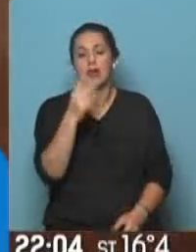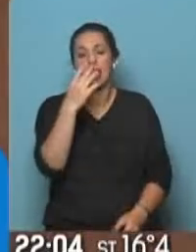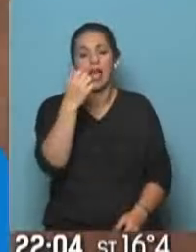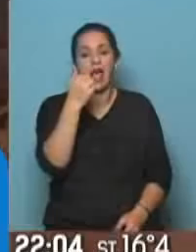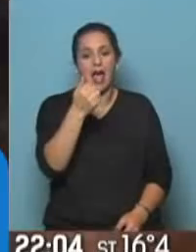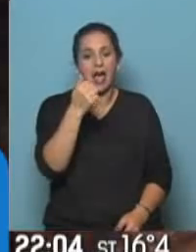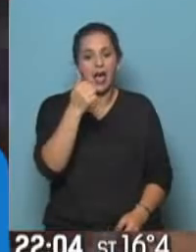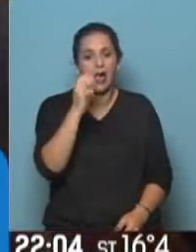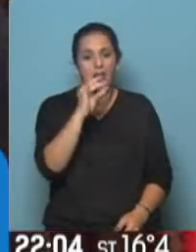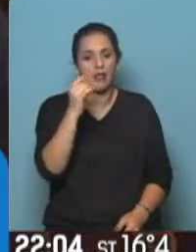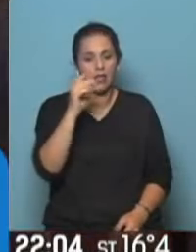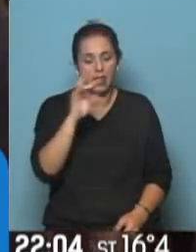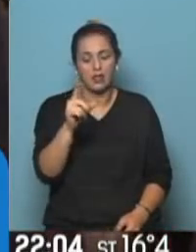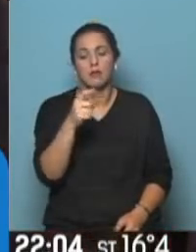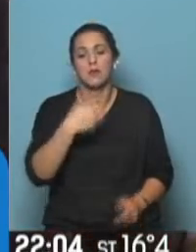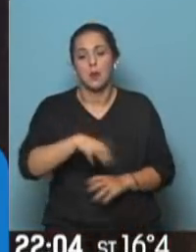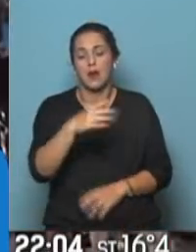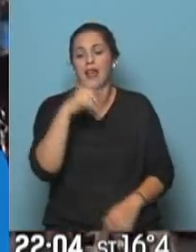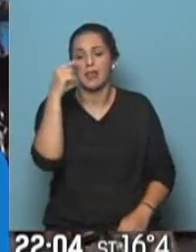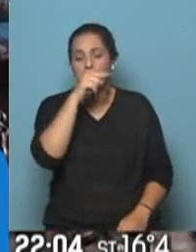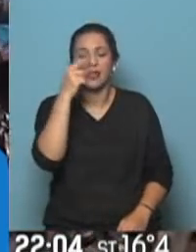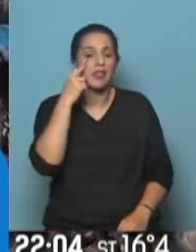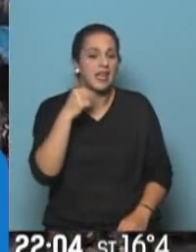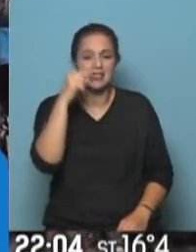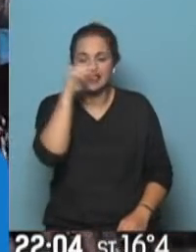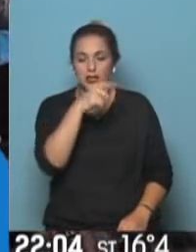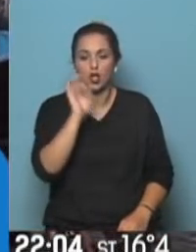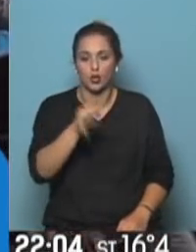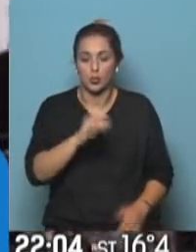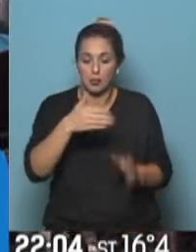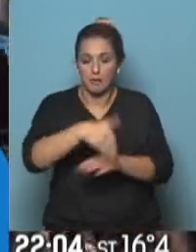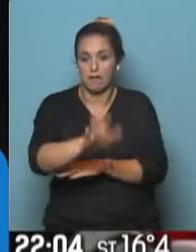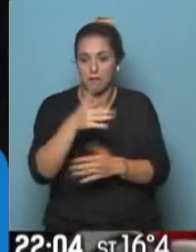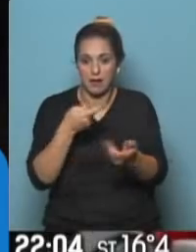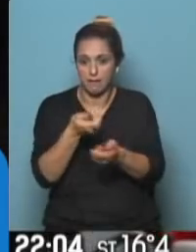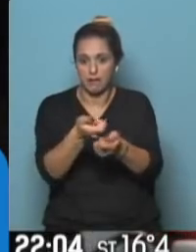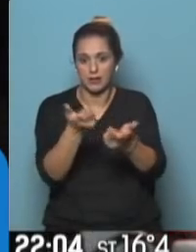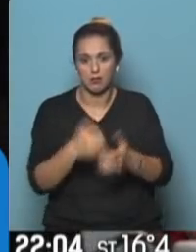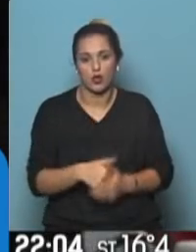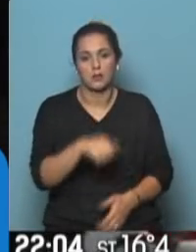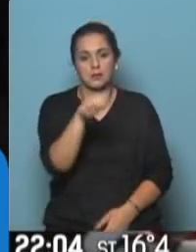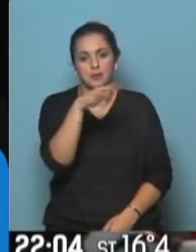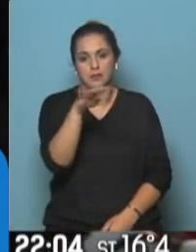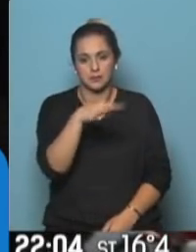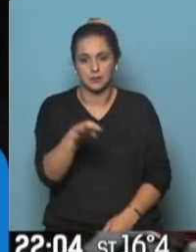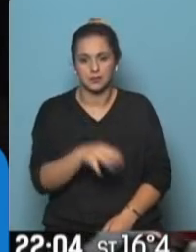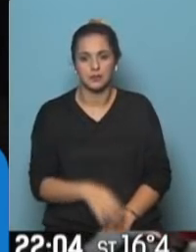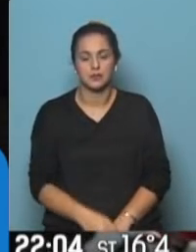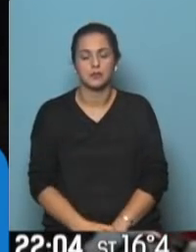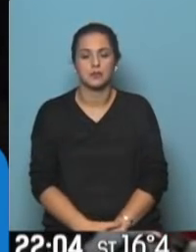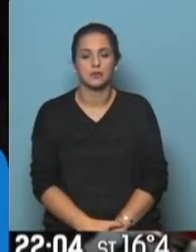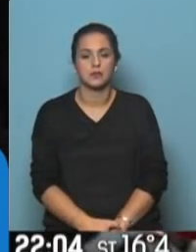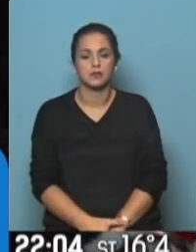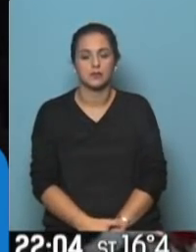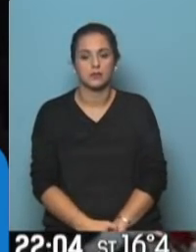de los Trabajadores, la carrera hacia el 7 de octubre se encamina a la recta final. Minha condenação é